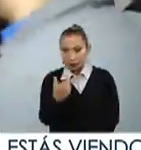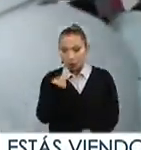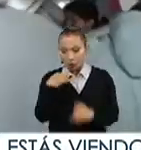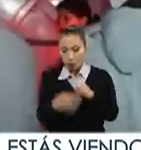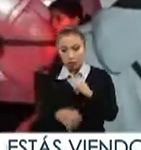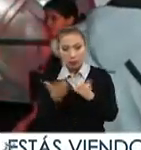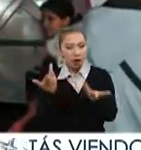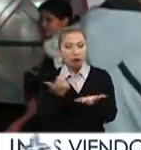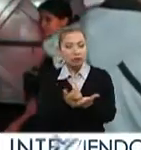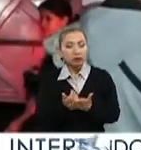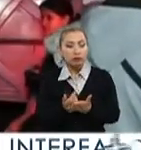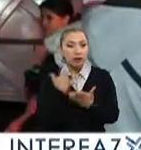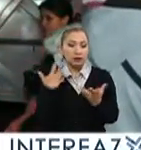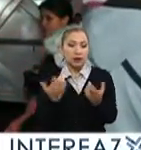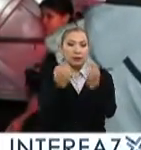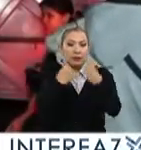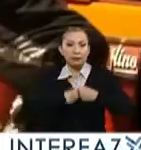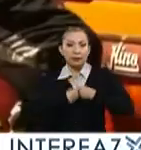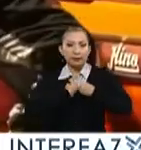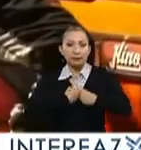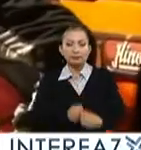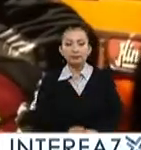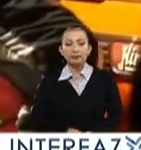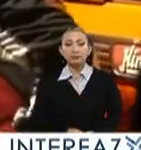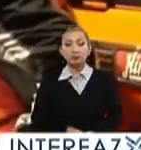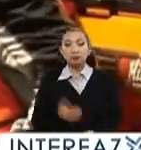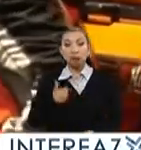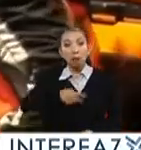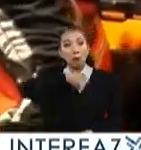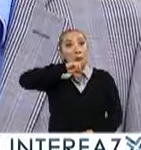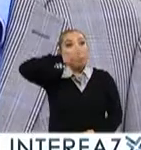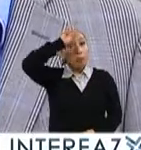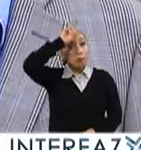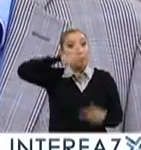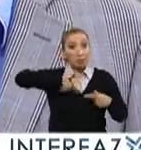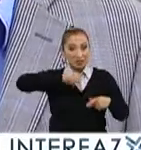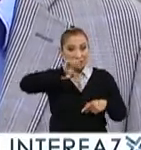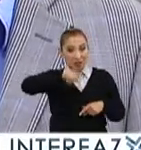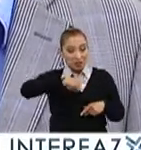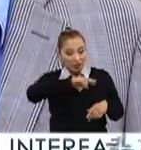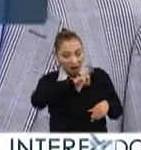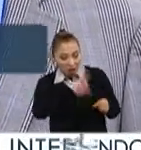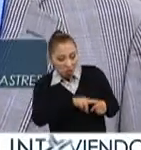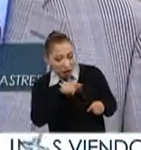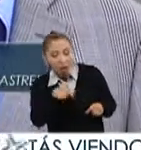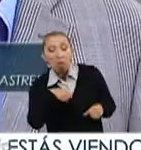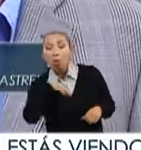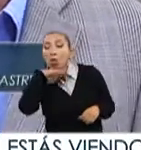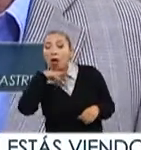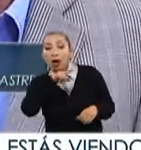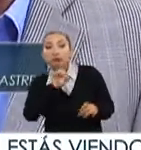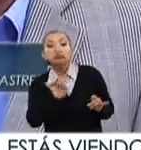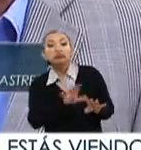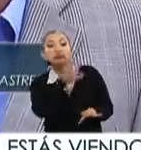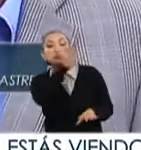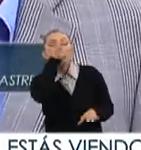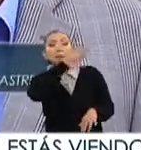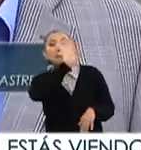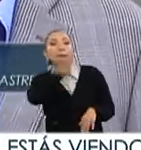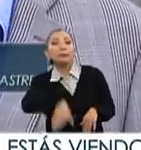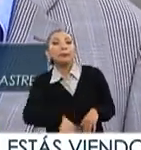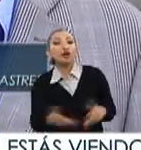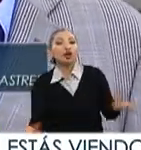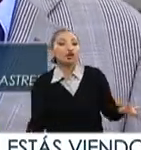final de cuentas, es salvar vidas. El desconocimiento de este fenómeno pues puede llevar a la